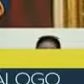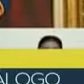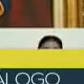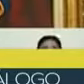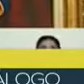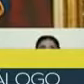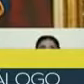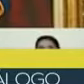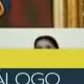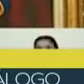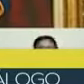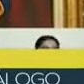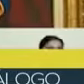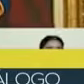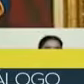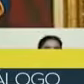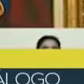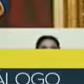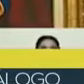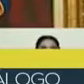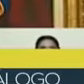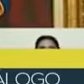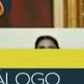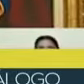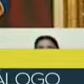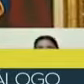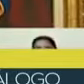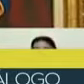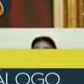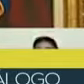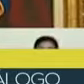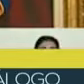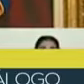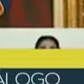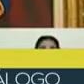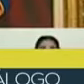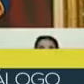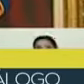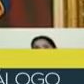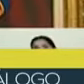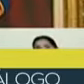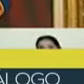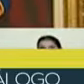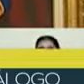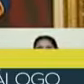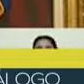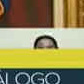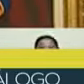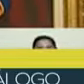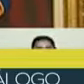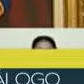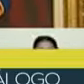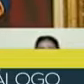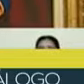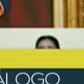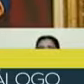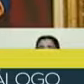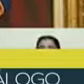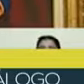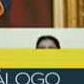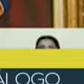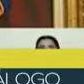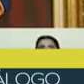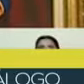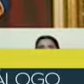Es indefendible, aunque todavía hay colonias, como Puerto Rico, que algún día serán libres. Como va a ser